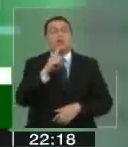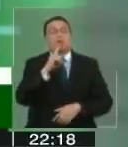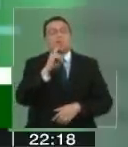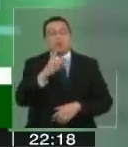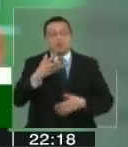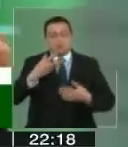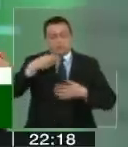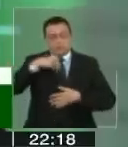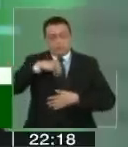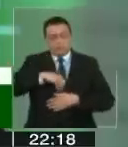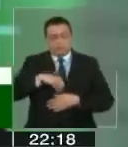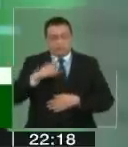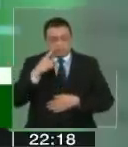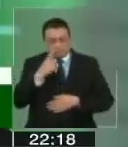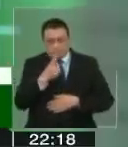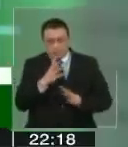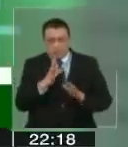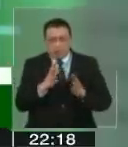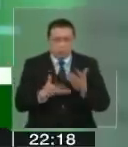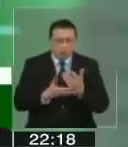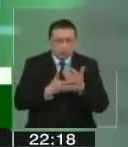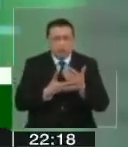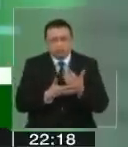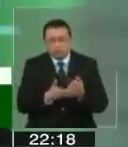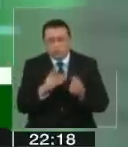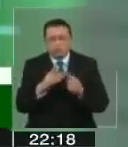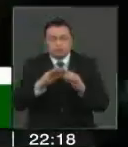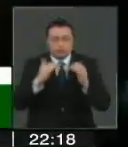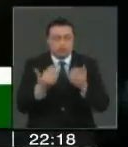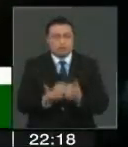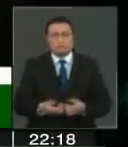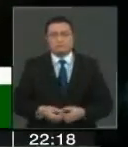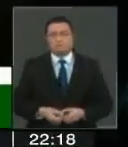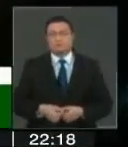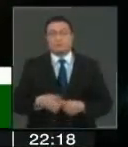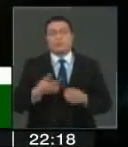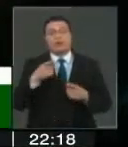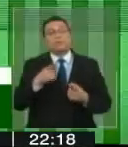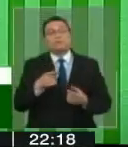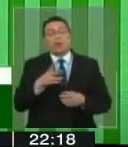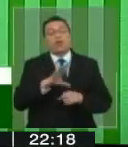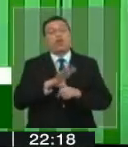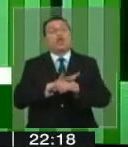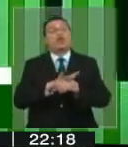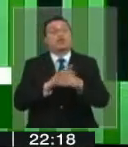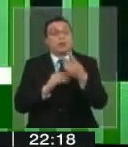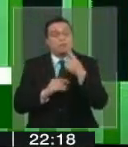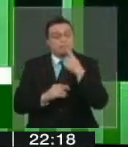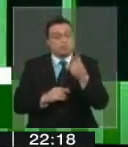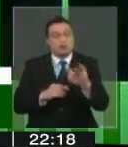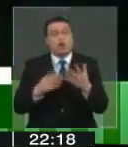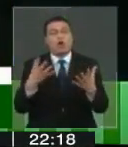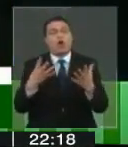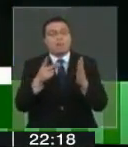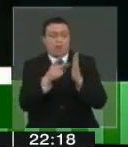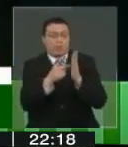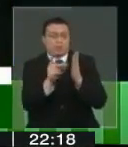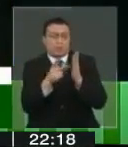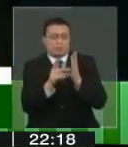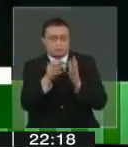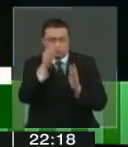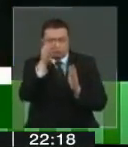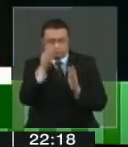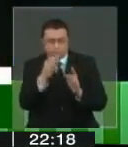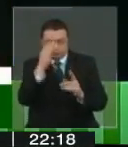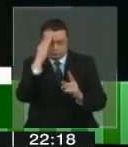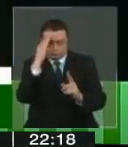muy intuitiva para criar. Doctora, ¿cómo se logra un diagnóstico certero? ¿A